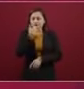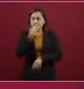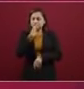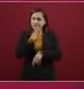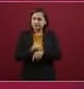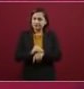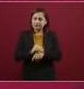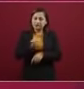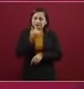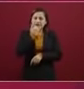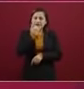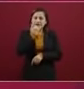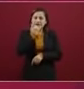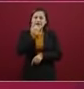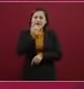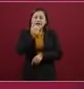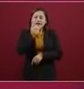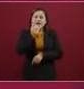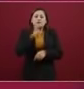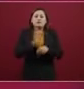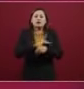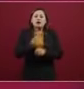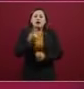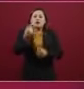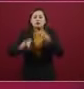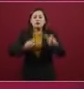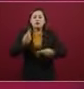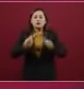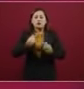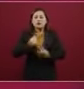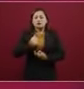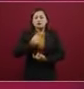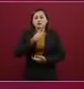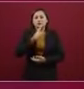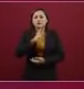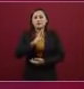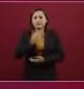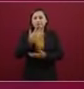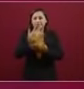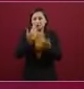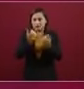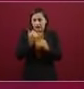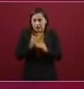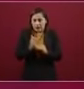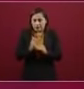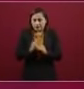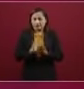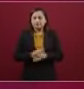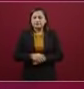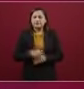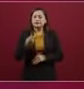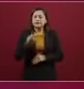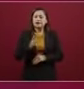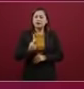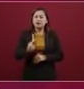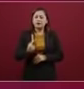algunas preguntas, pues definitivamente en este momento yo no tendría respuesta. Pero por lo que se refiere